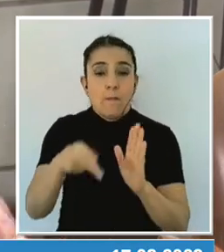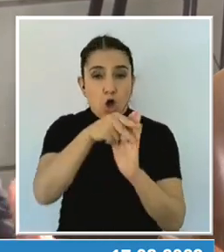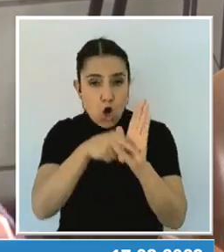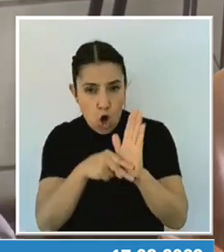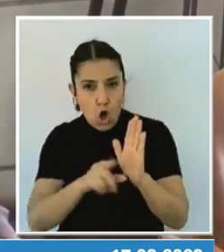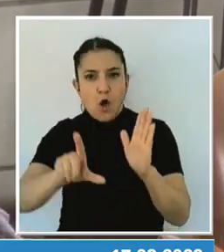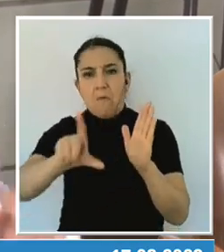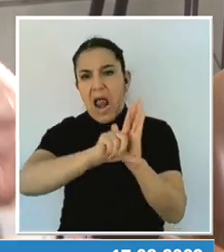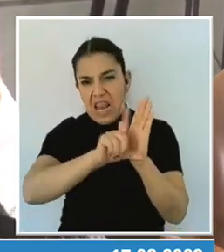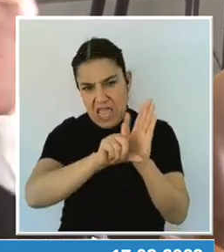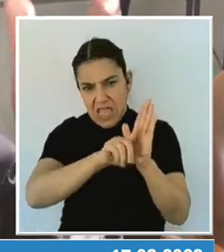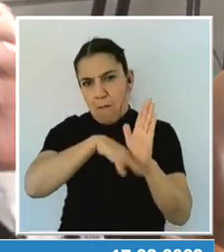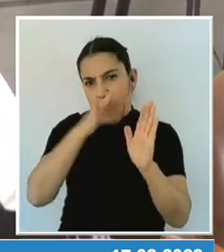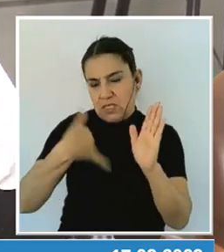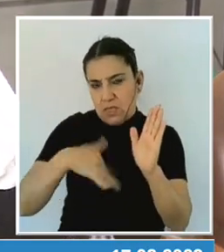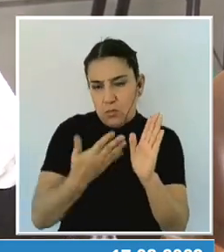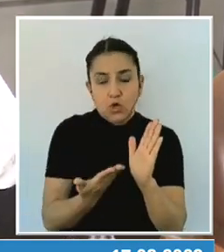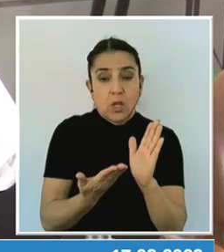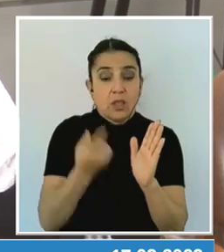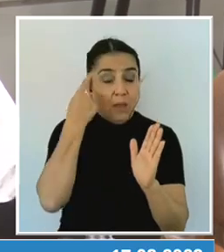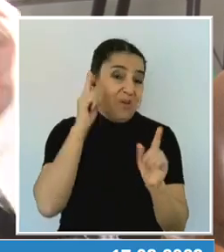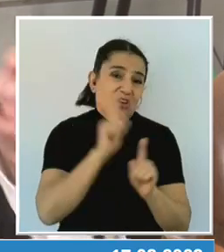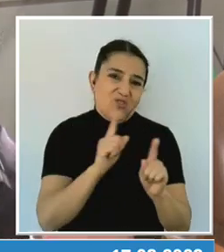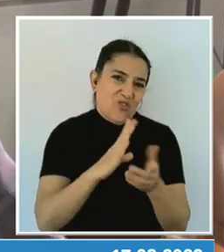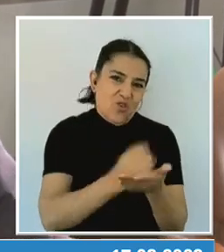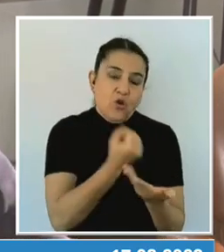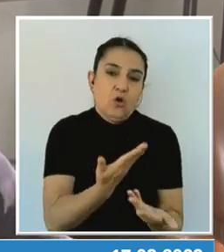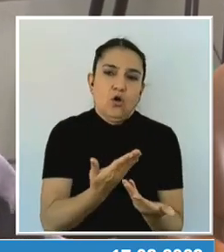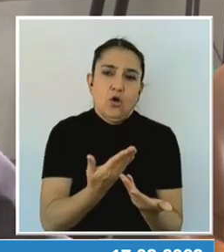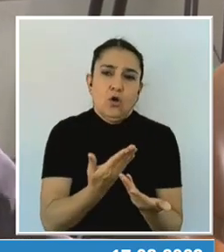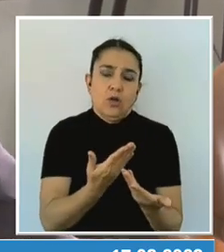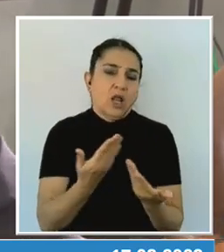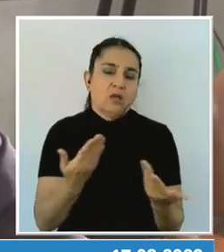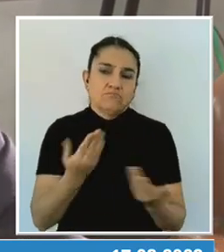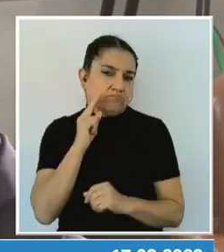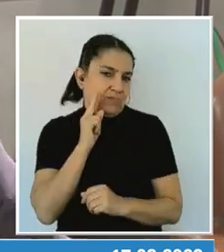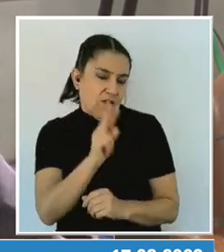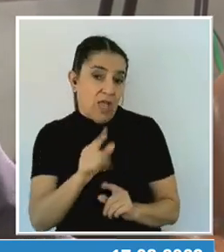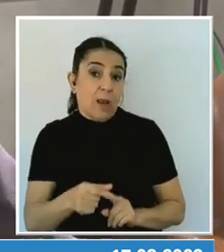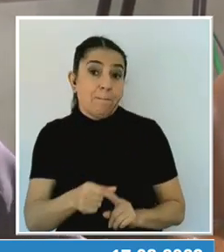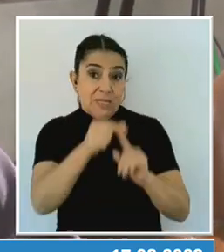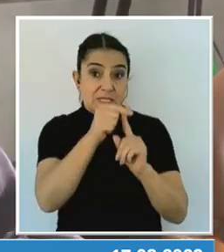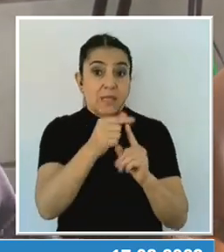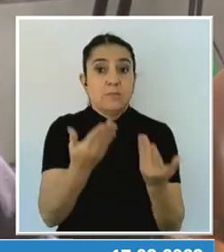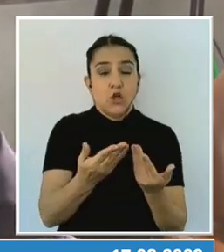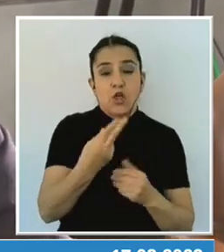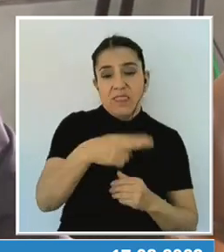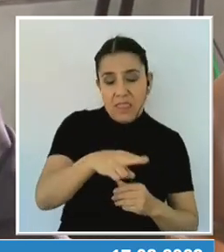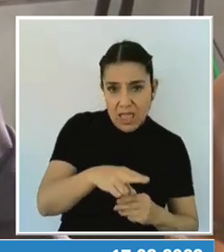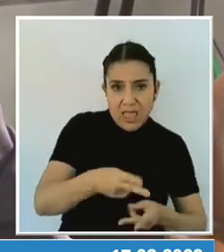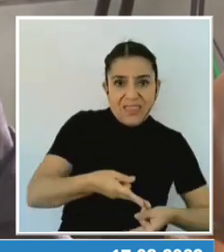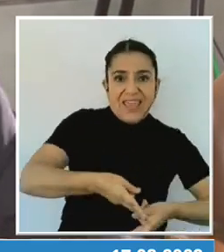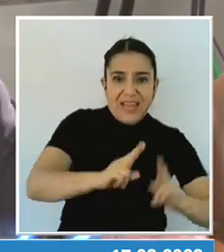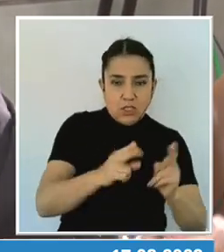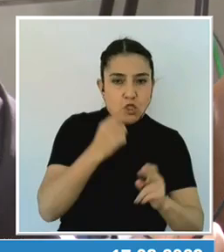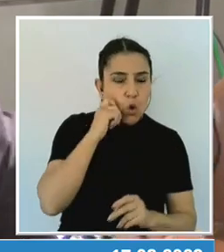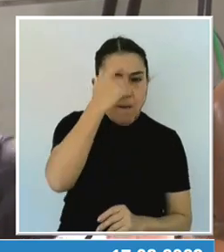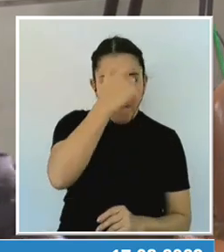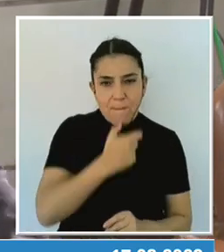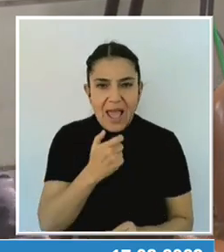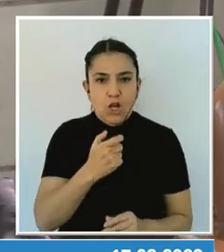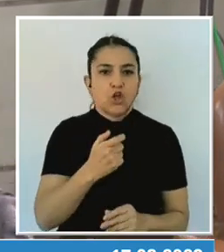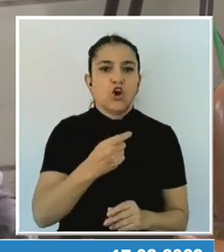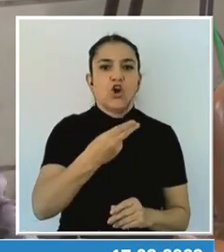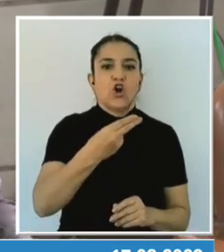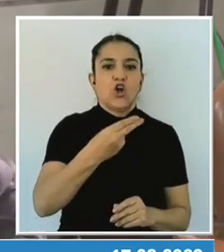tampoco eso es eficaz. Basta ver, por ejemplo, que los principios en materia de empresa y derechos humanos, los principios de Ruggi, a nivel mundial, no estoy hablando